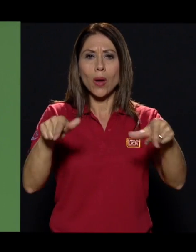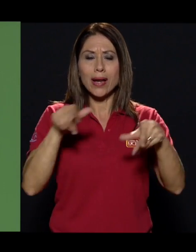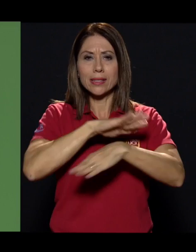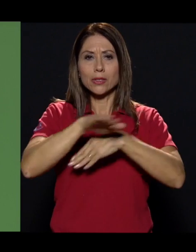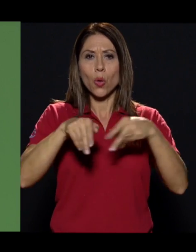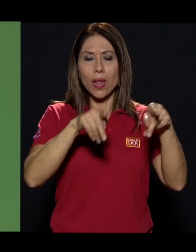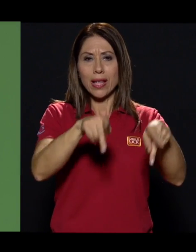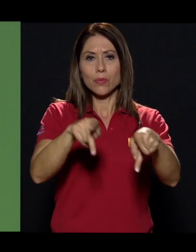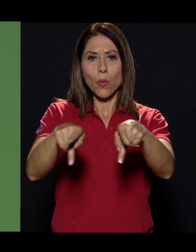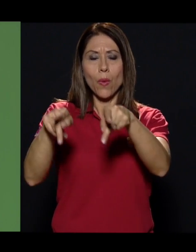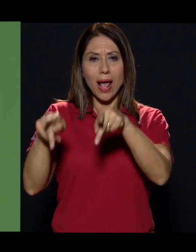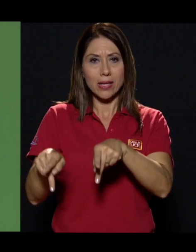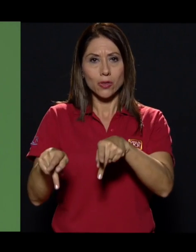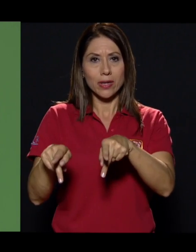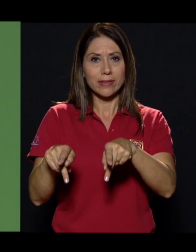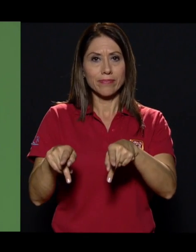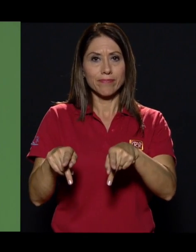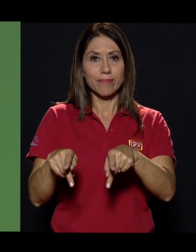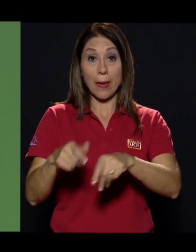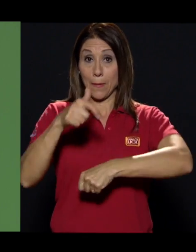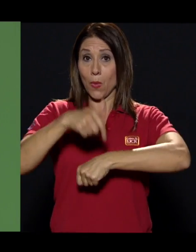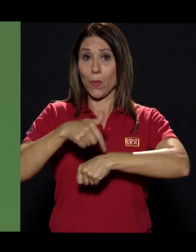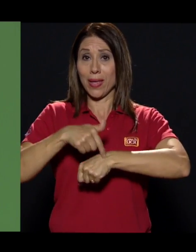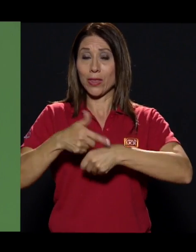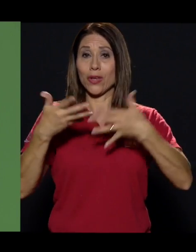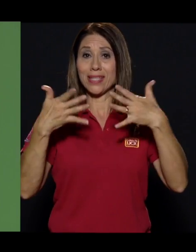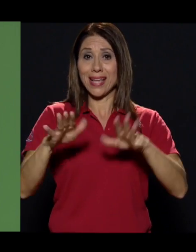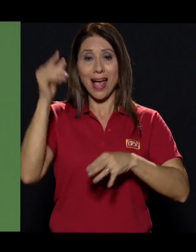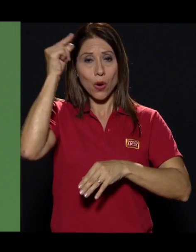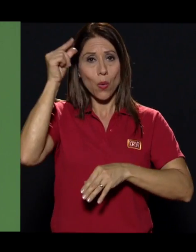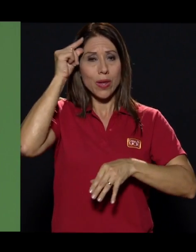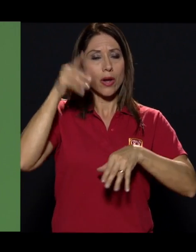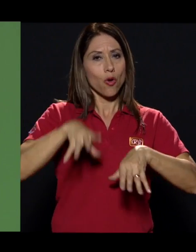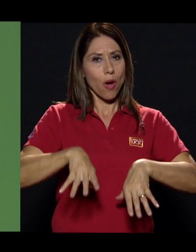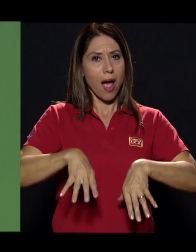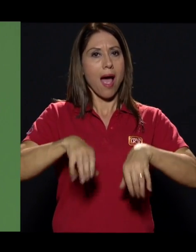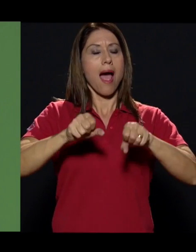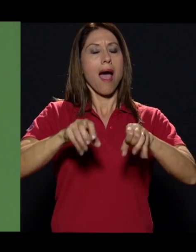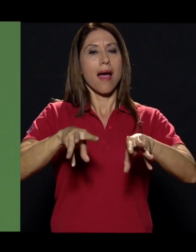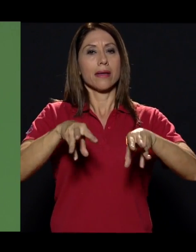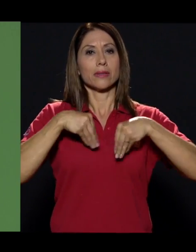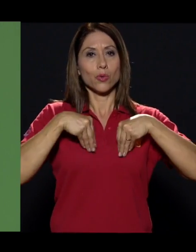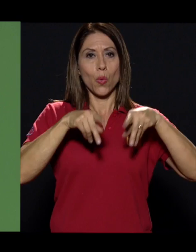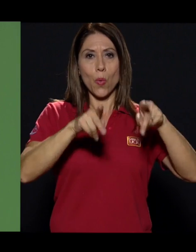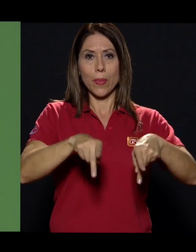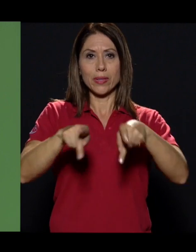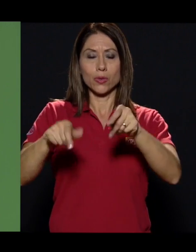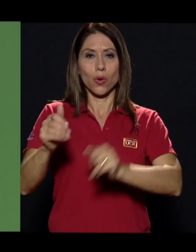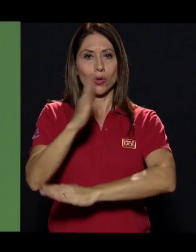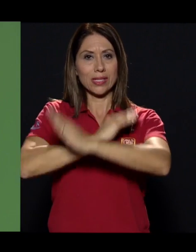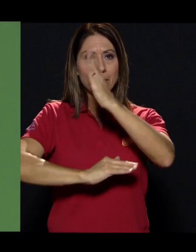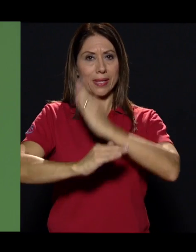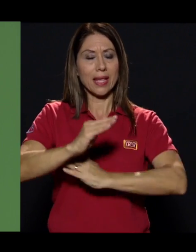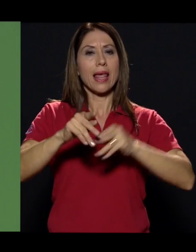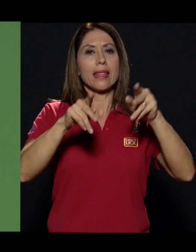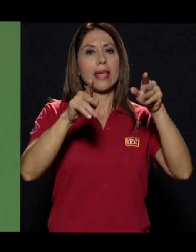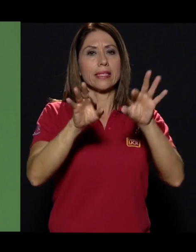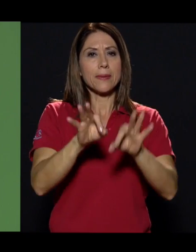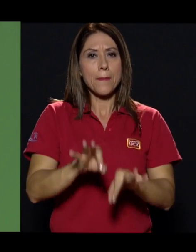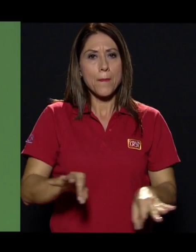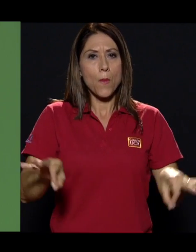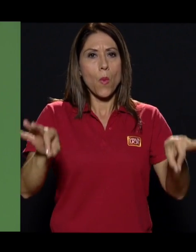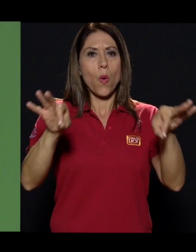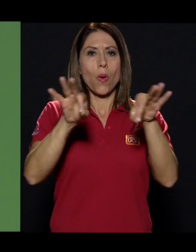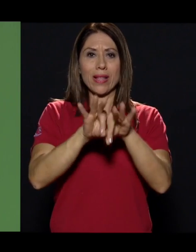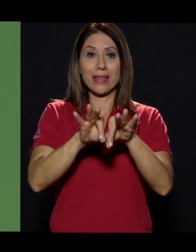¿verdad? Hasta que el gobierno no asuma que la población con discapacidad es una población importante